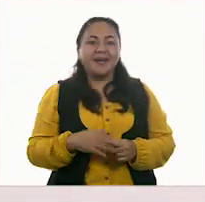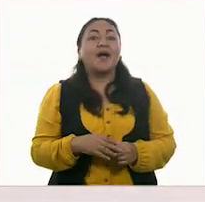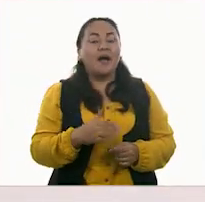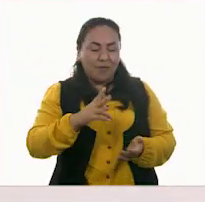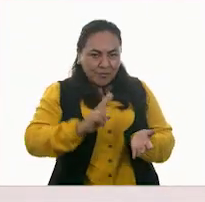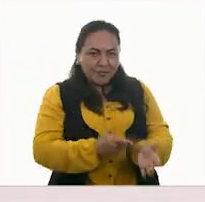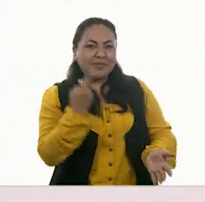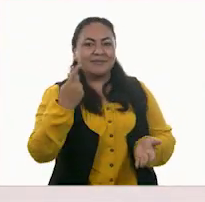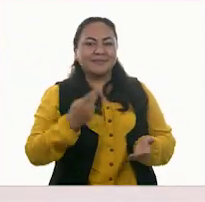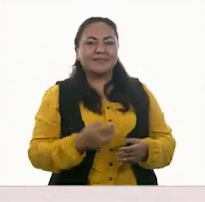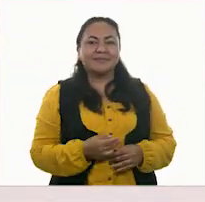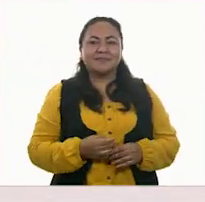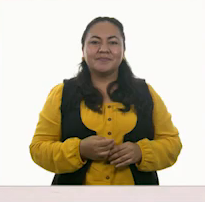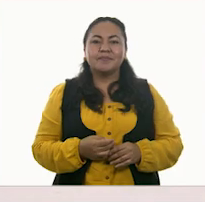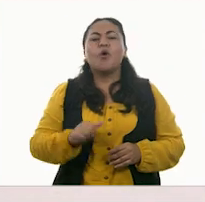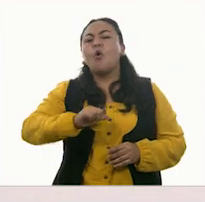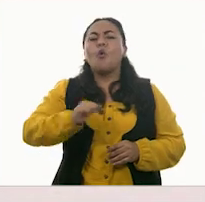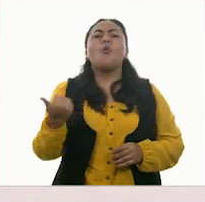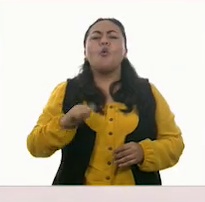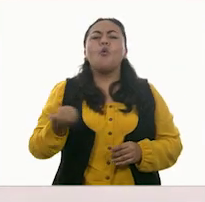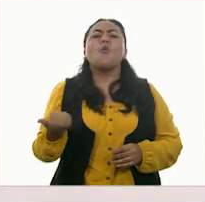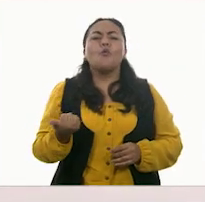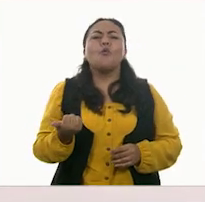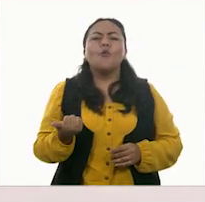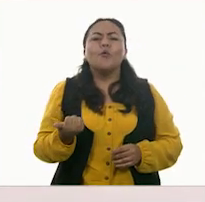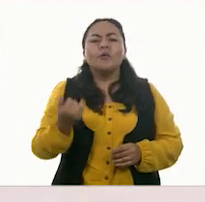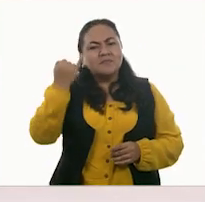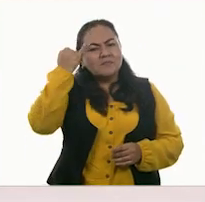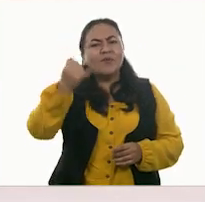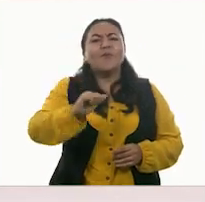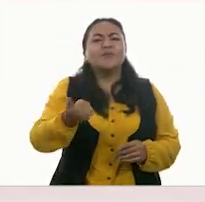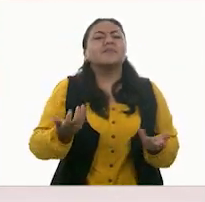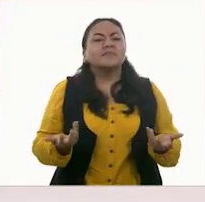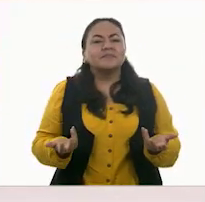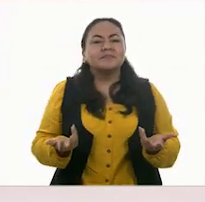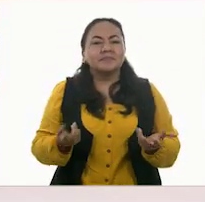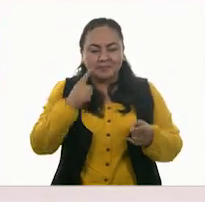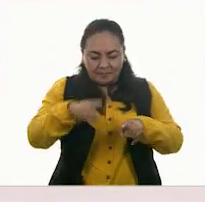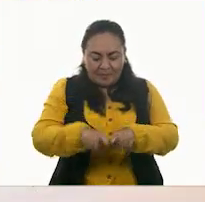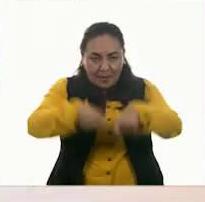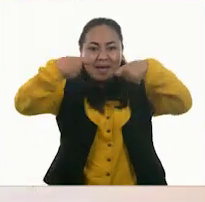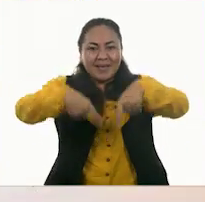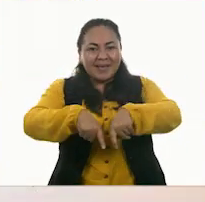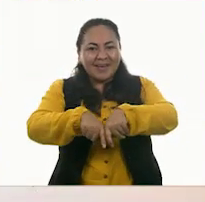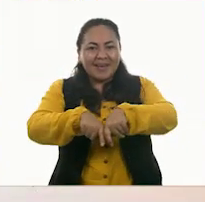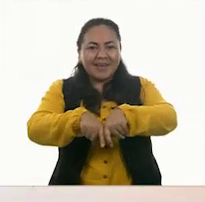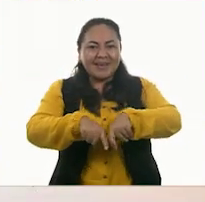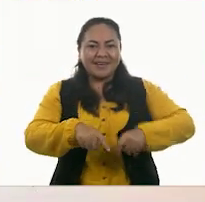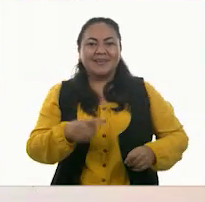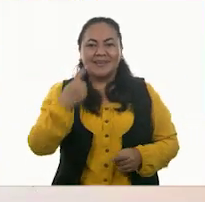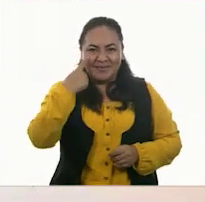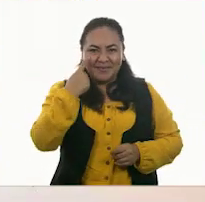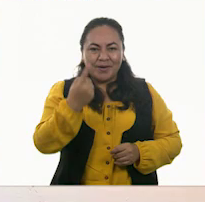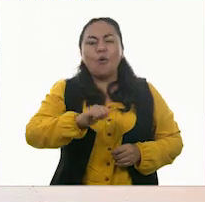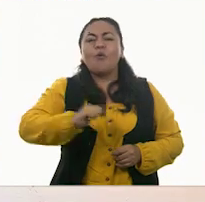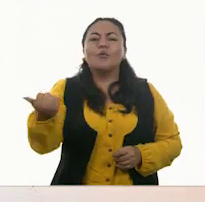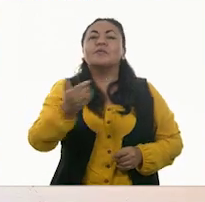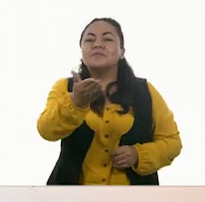vez. ¿De qué otra manera podemos hacerlo? Perdón. Venga. Allá en casita. ¿De qué otra